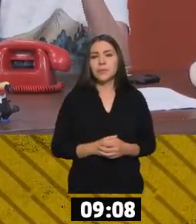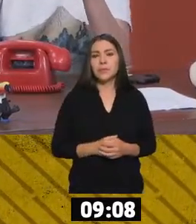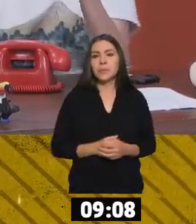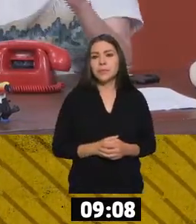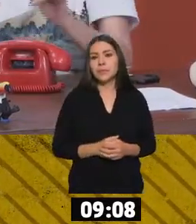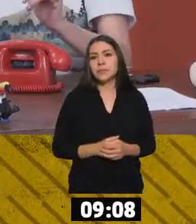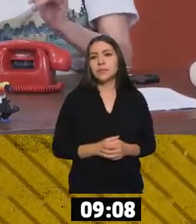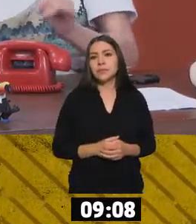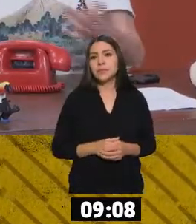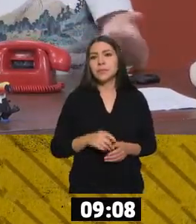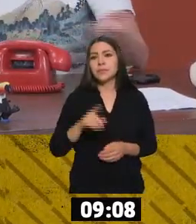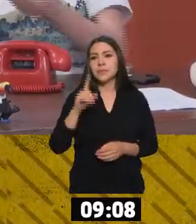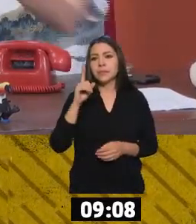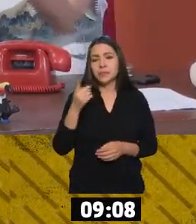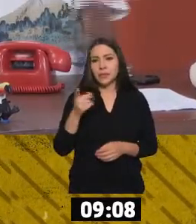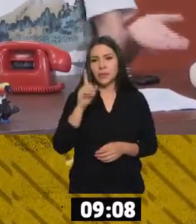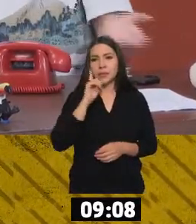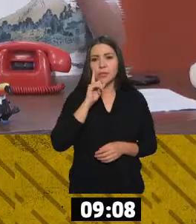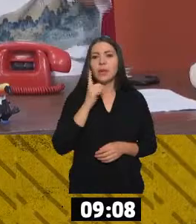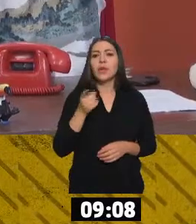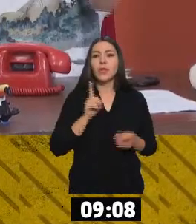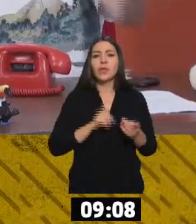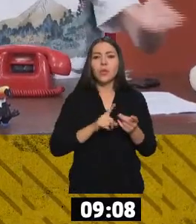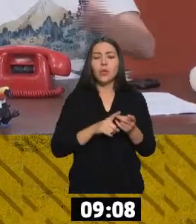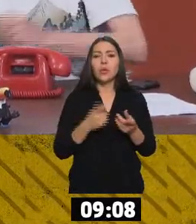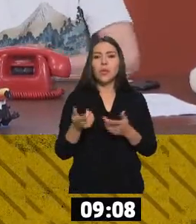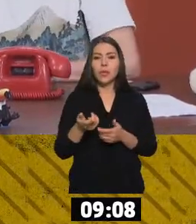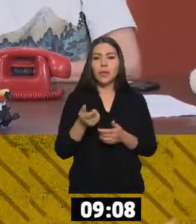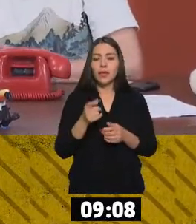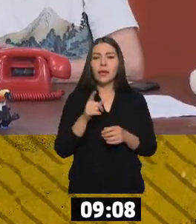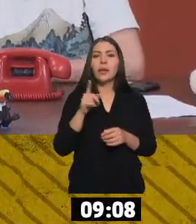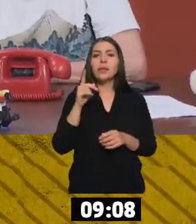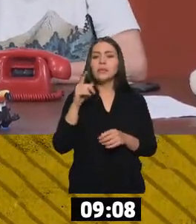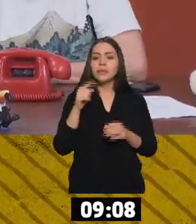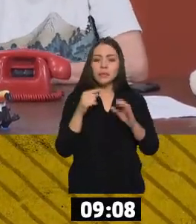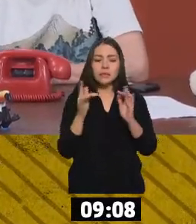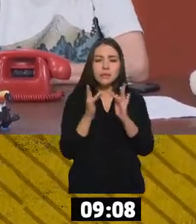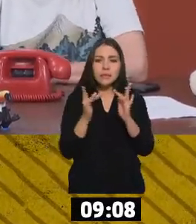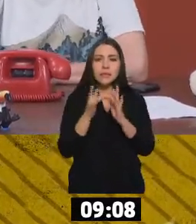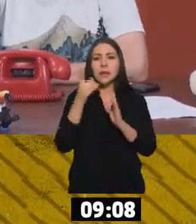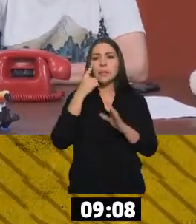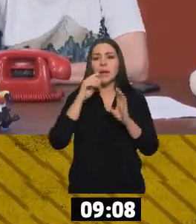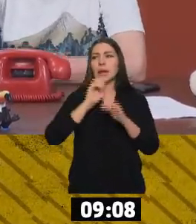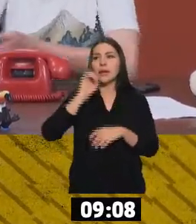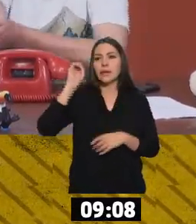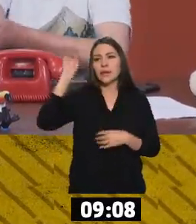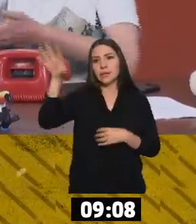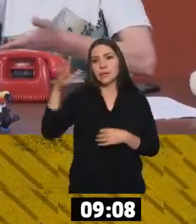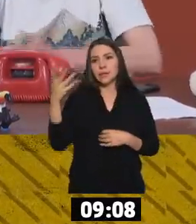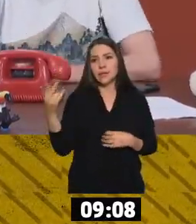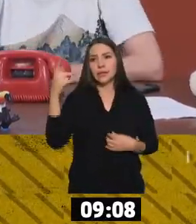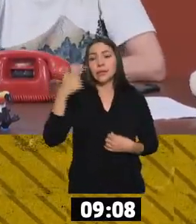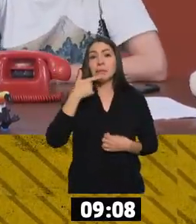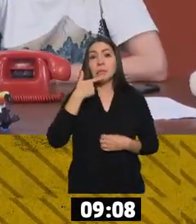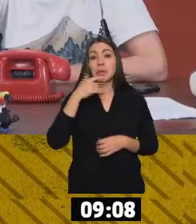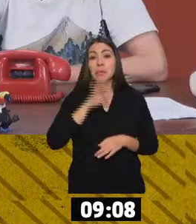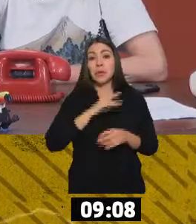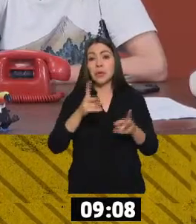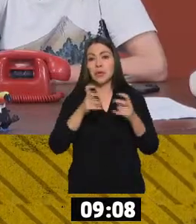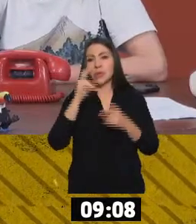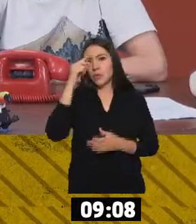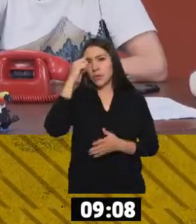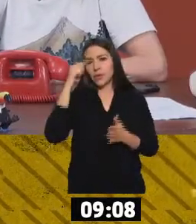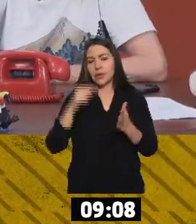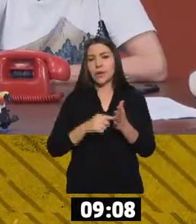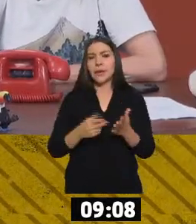Pero pues yo que la señora le sacaba a dónde mandársela, aunque sea al Comité Olímpico dirección Británico. sí, No sí, creo sí, que sí. allá se lo vayan a clavar. Mira,